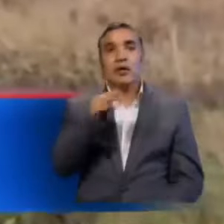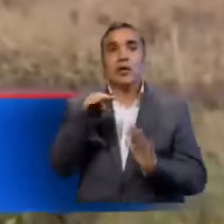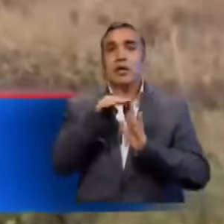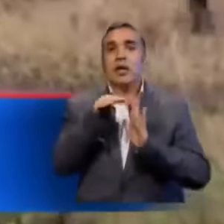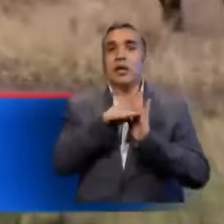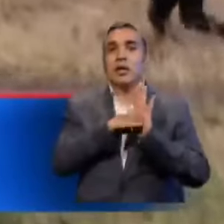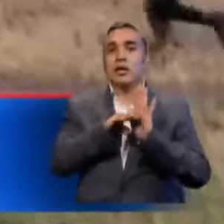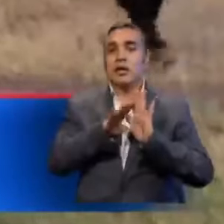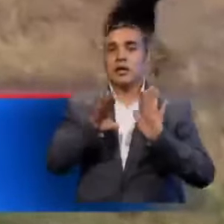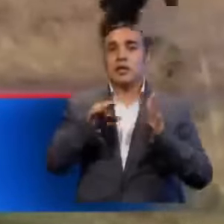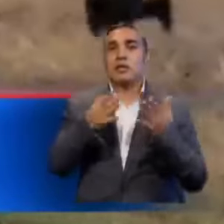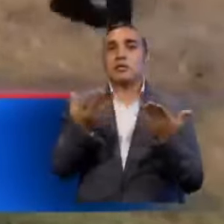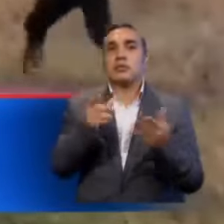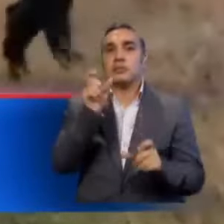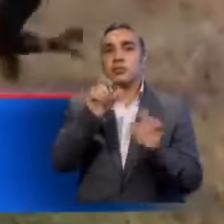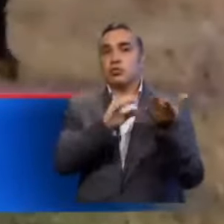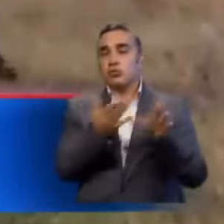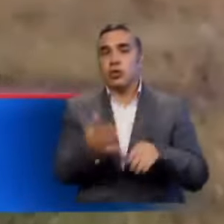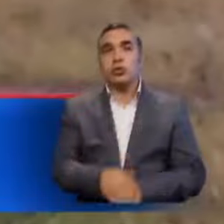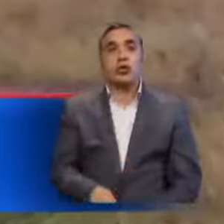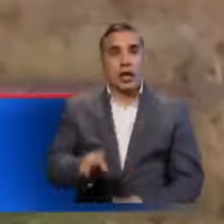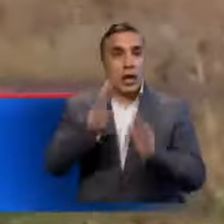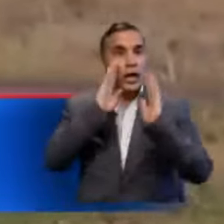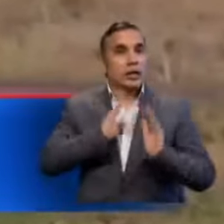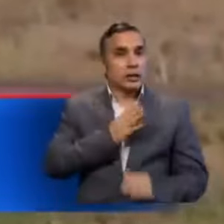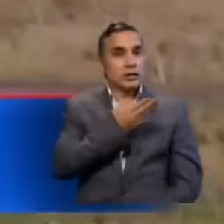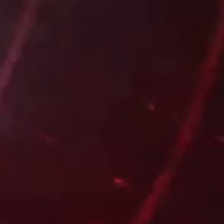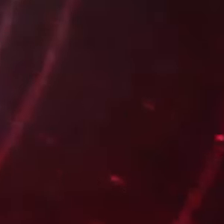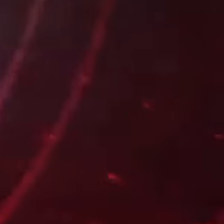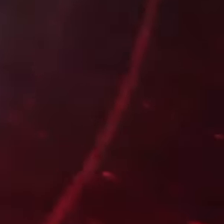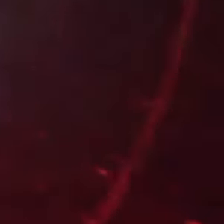ya actualizada de fallecidos. Estén pendientes.